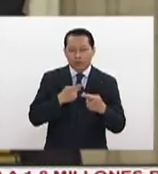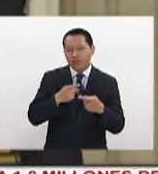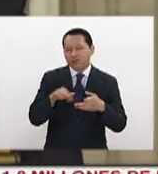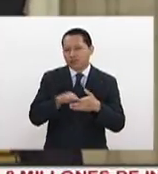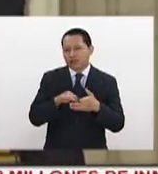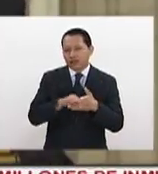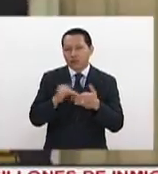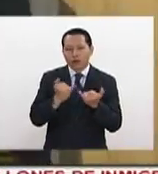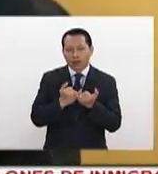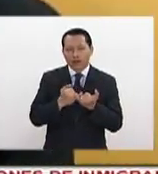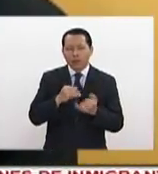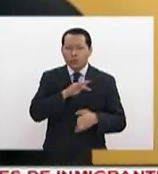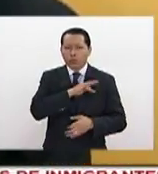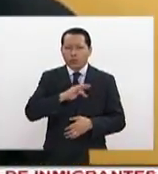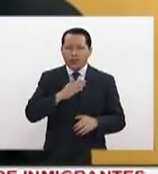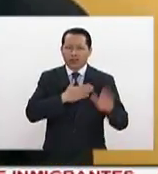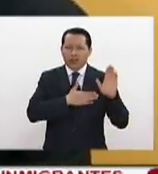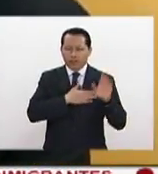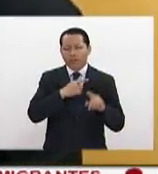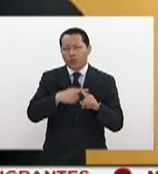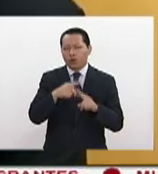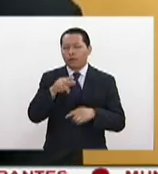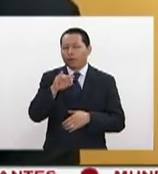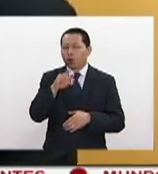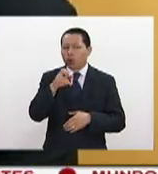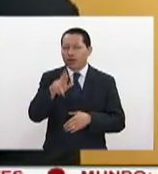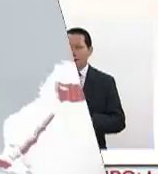posible y bajo juramento por el tema de Mueller.